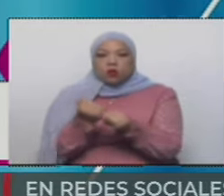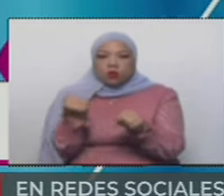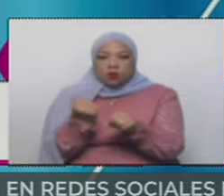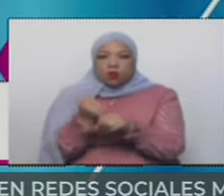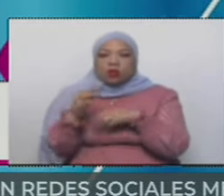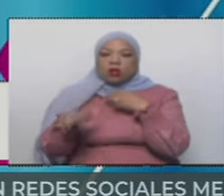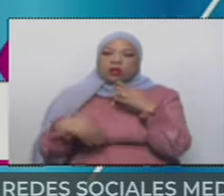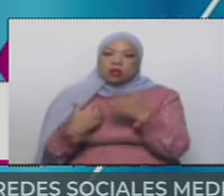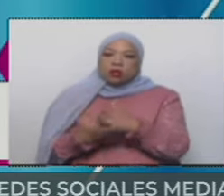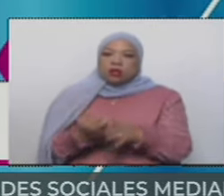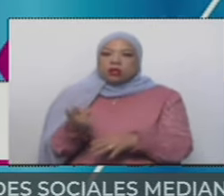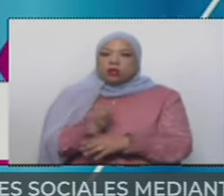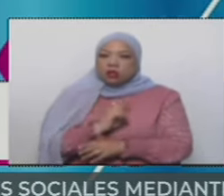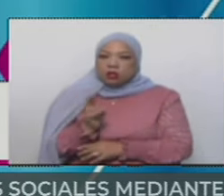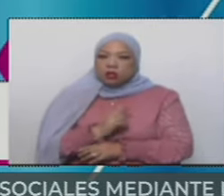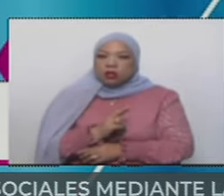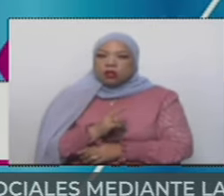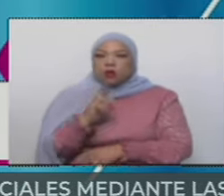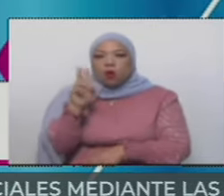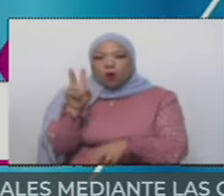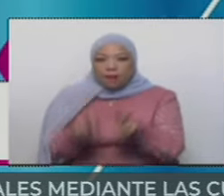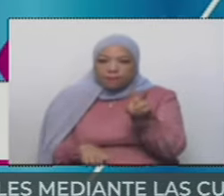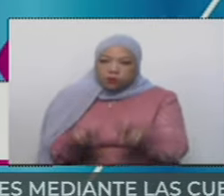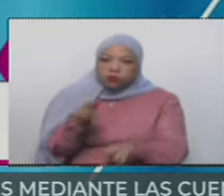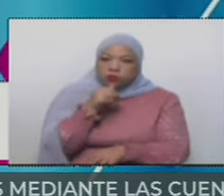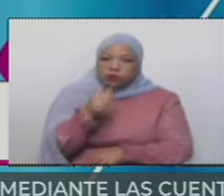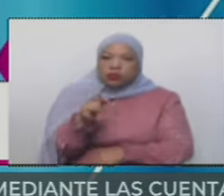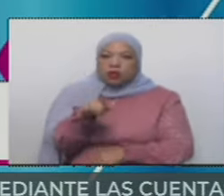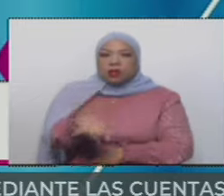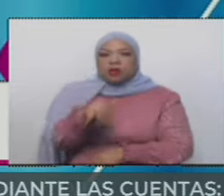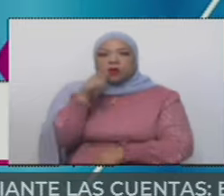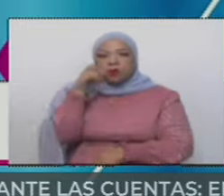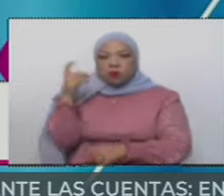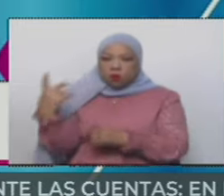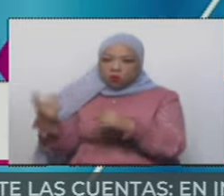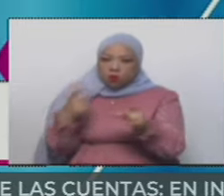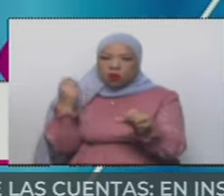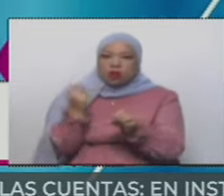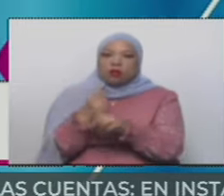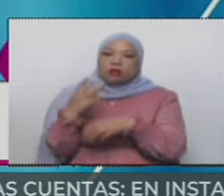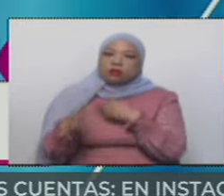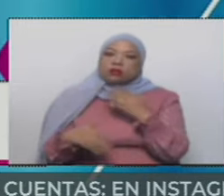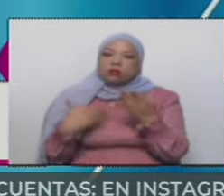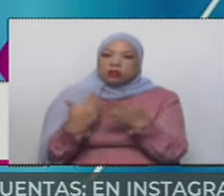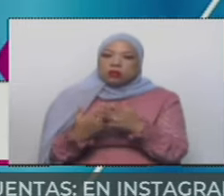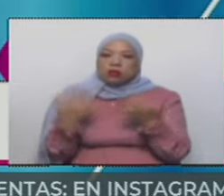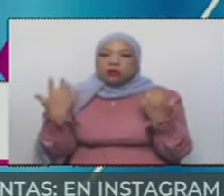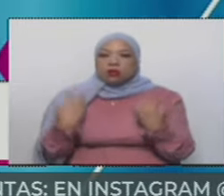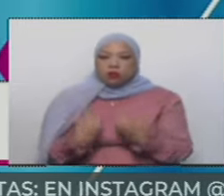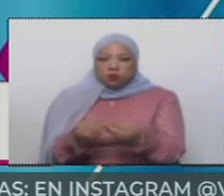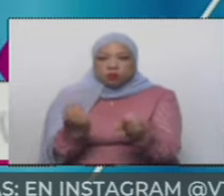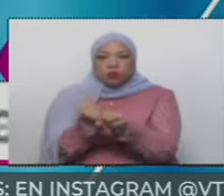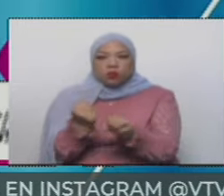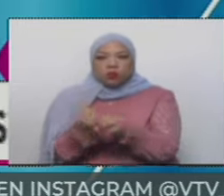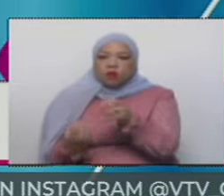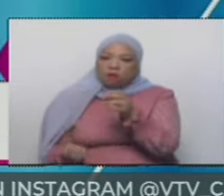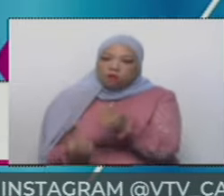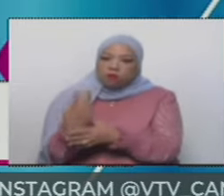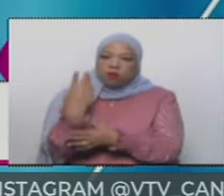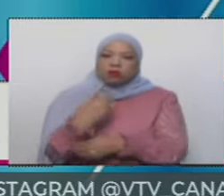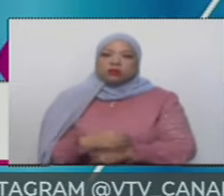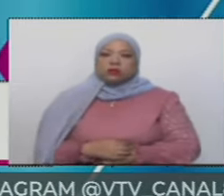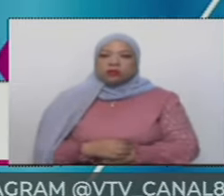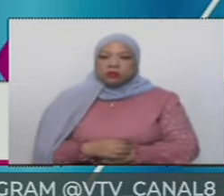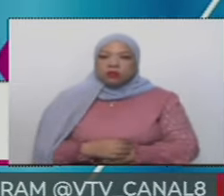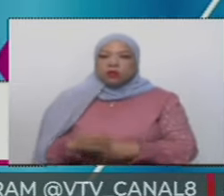por bastante tiempo, está una exposición también de fotos, de frasos. Aquí esto full, mi comandante, de